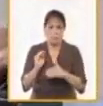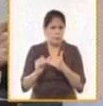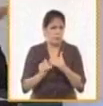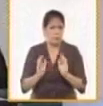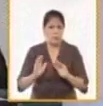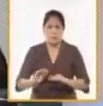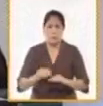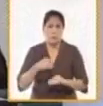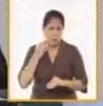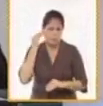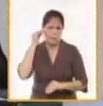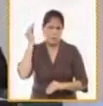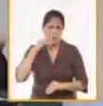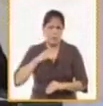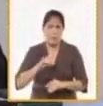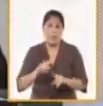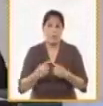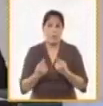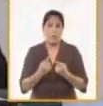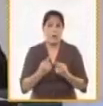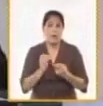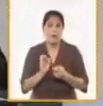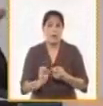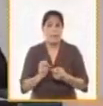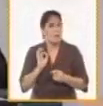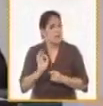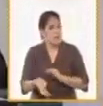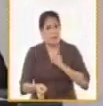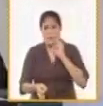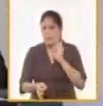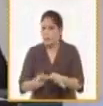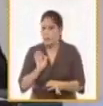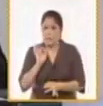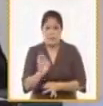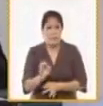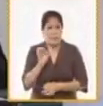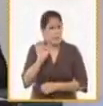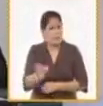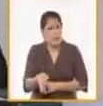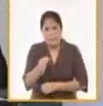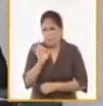esperado precisamente porque una tras otras las ocasiones en las que se ha